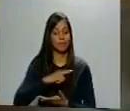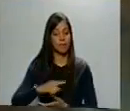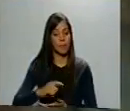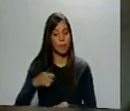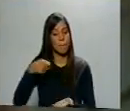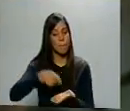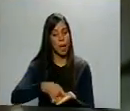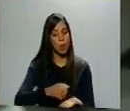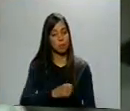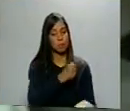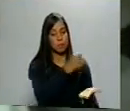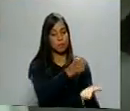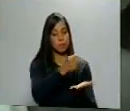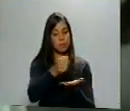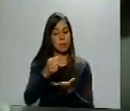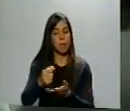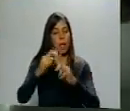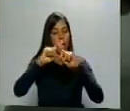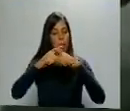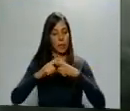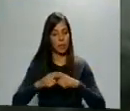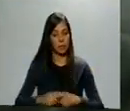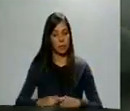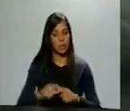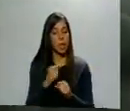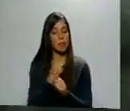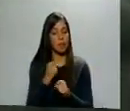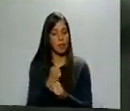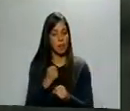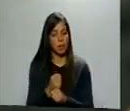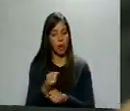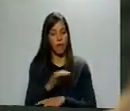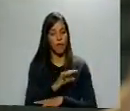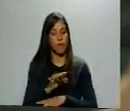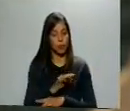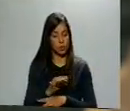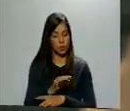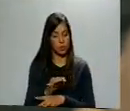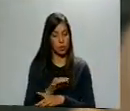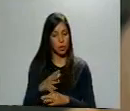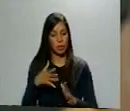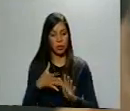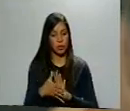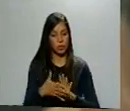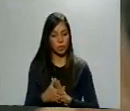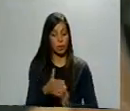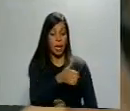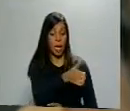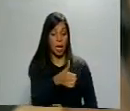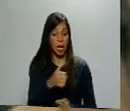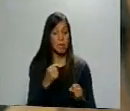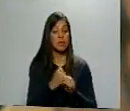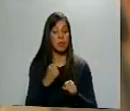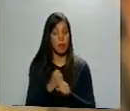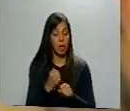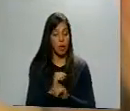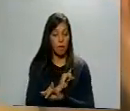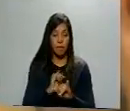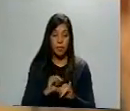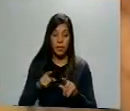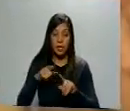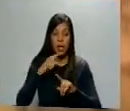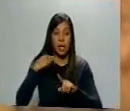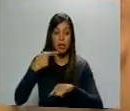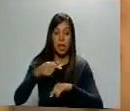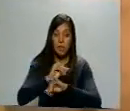gestiones administrativas y potestades laborales y funcionariales relativas a su personal, hasta tanto culmine el proceso